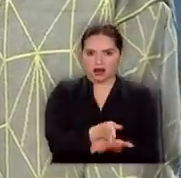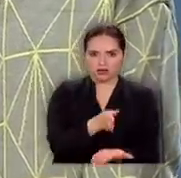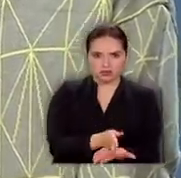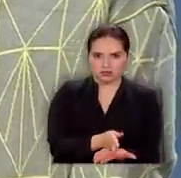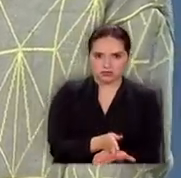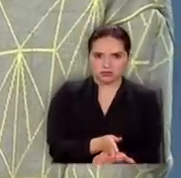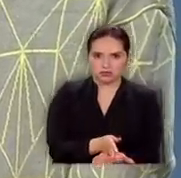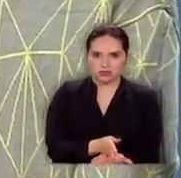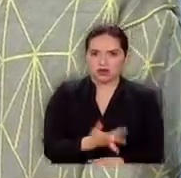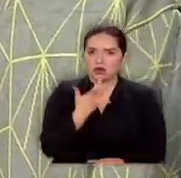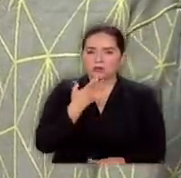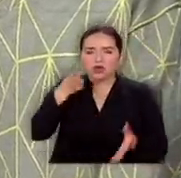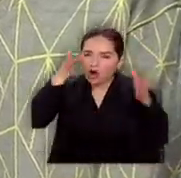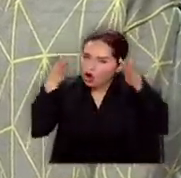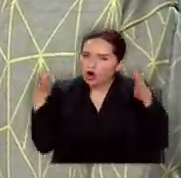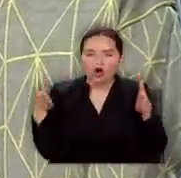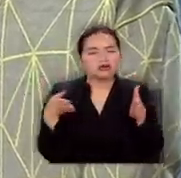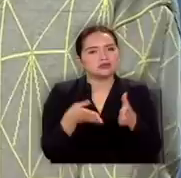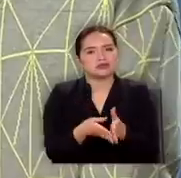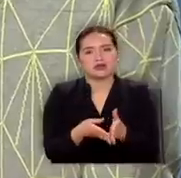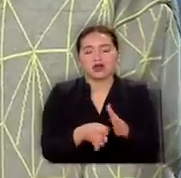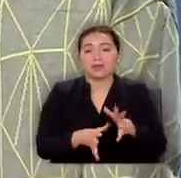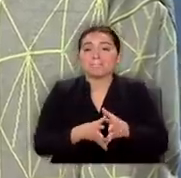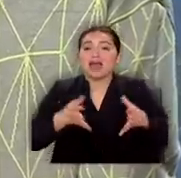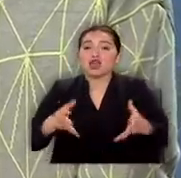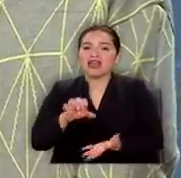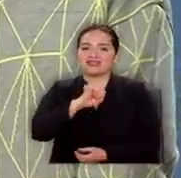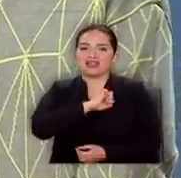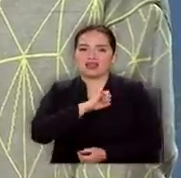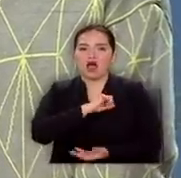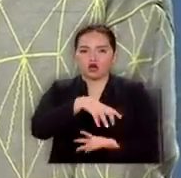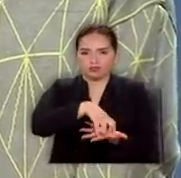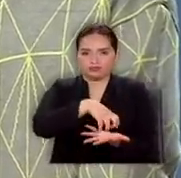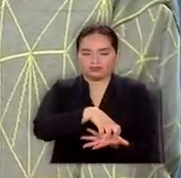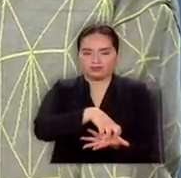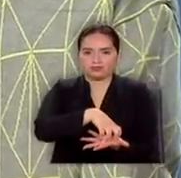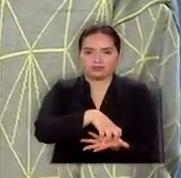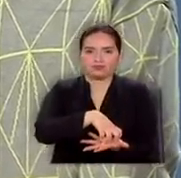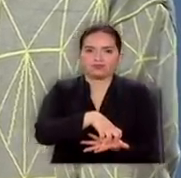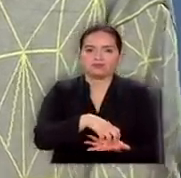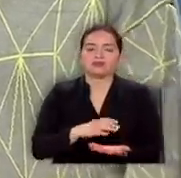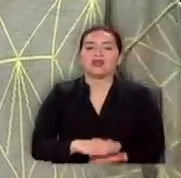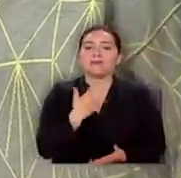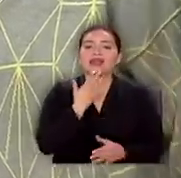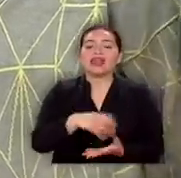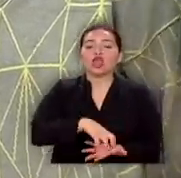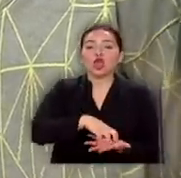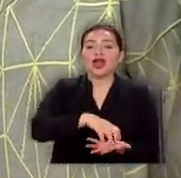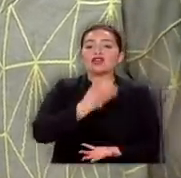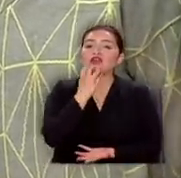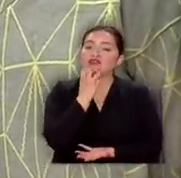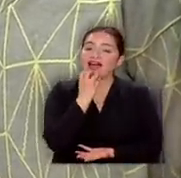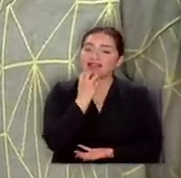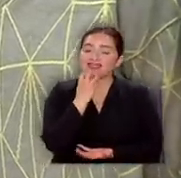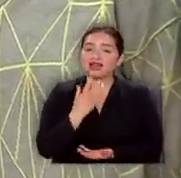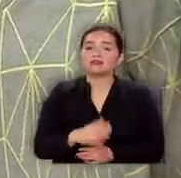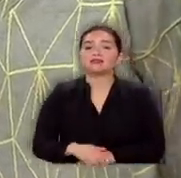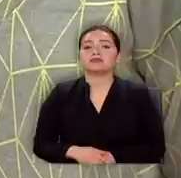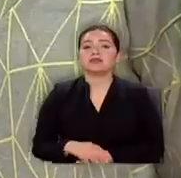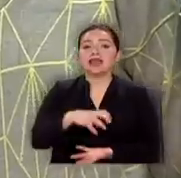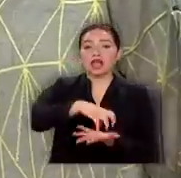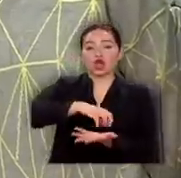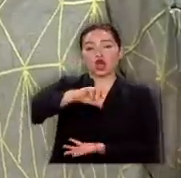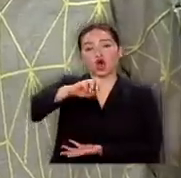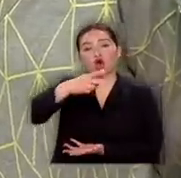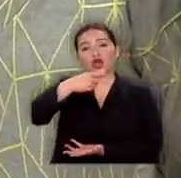básicamente concentrados en la gran mayoría de la región metropolitana en la región de antofagasta en parte de la región de